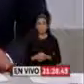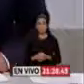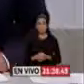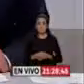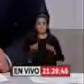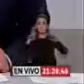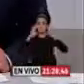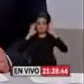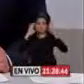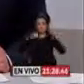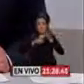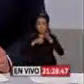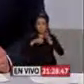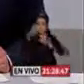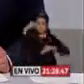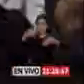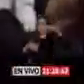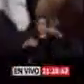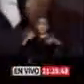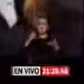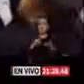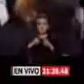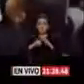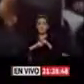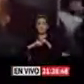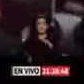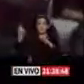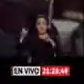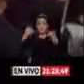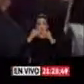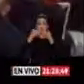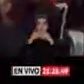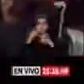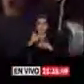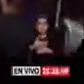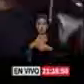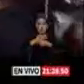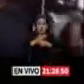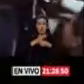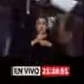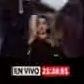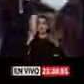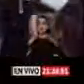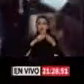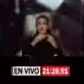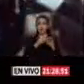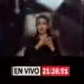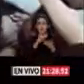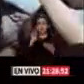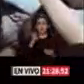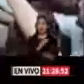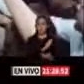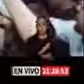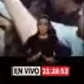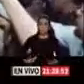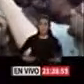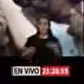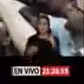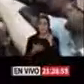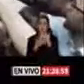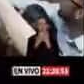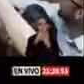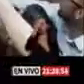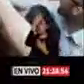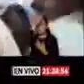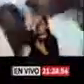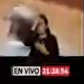Atención, el Ministerio de Justicia confirmó el retiro del equipo de seguridad que custodiaba al ex vicepresidente Jorge Glass al interior de la cárcel 4